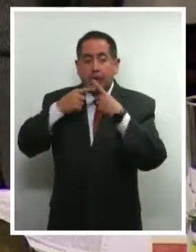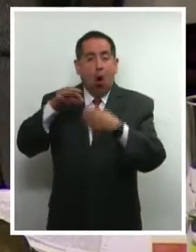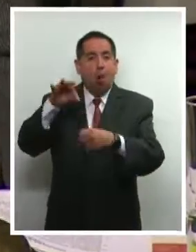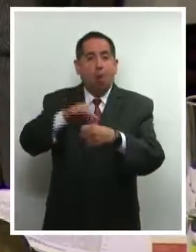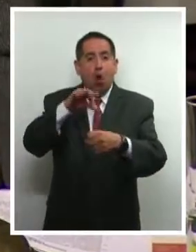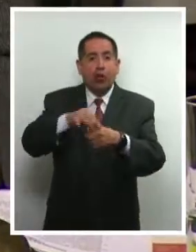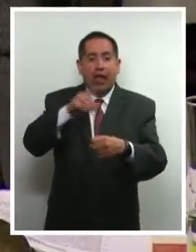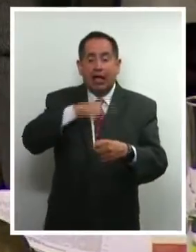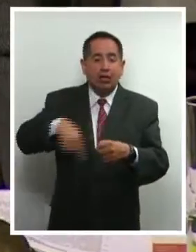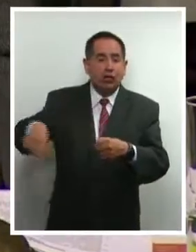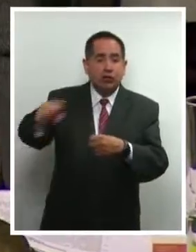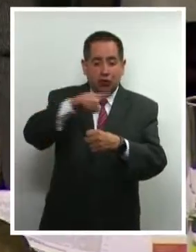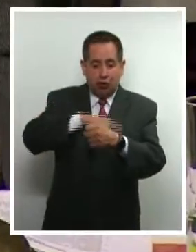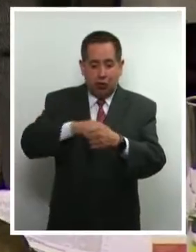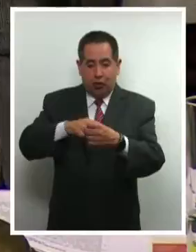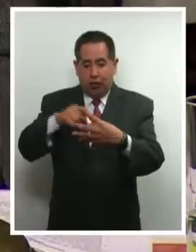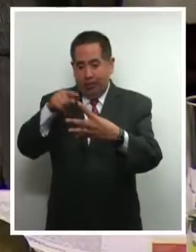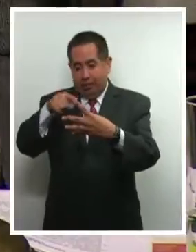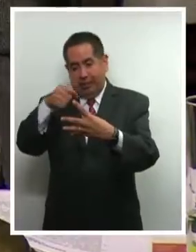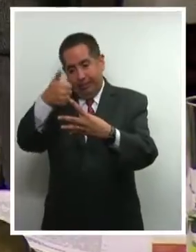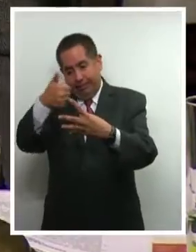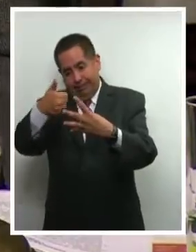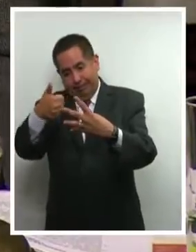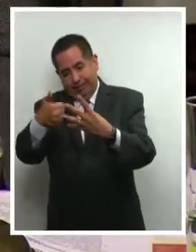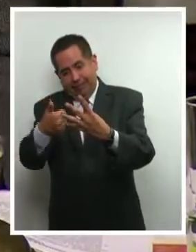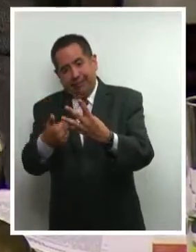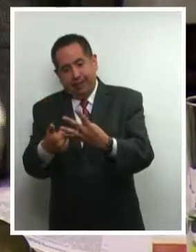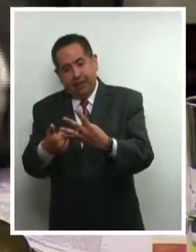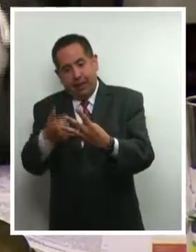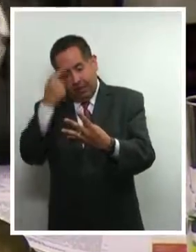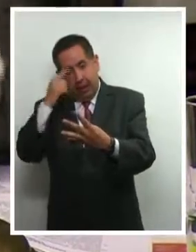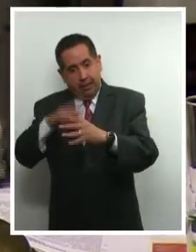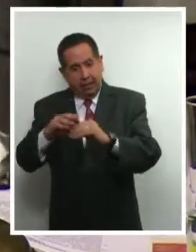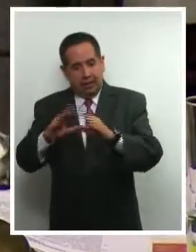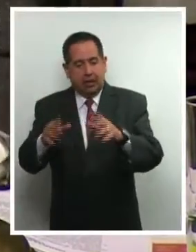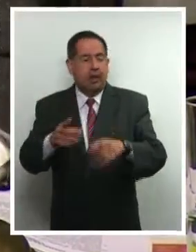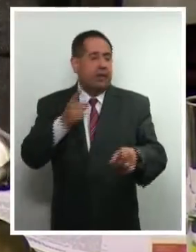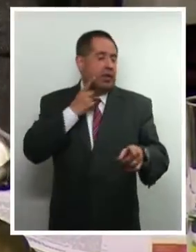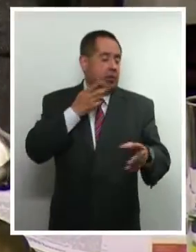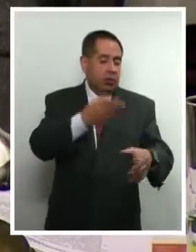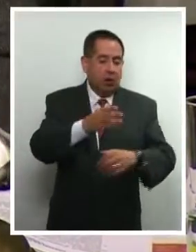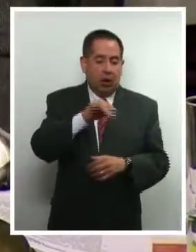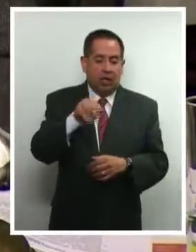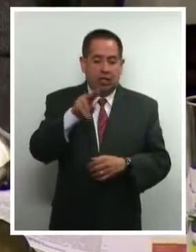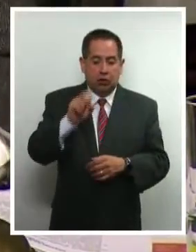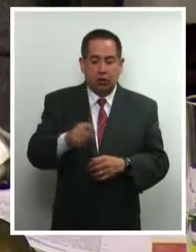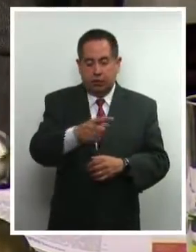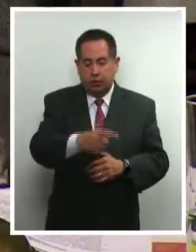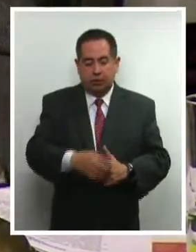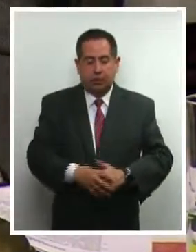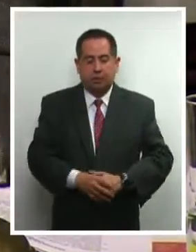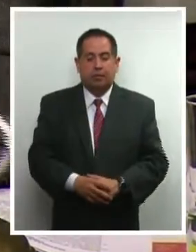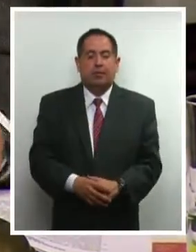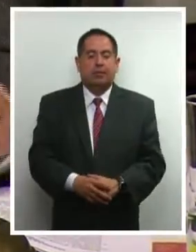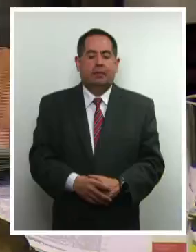votación en lo particular para tener claridad. Diputado Jesús Valencia.